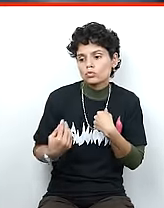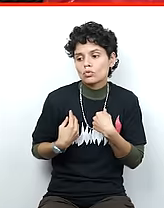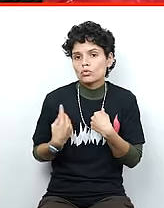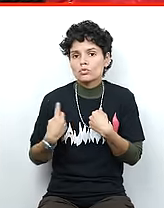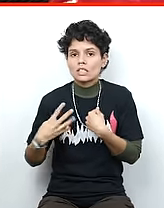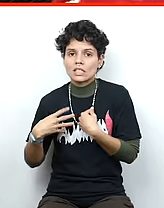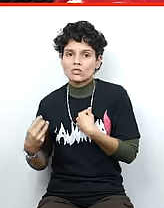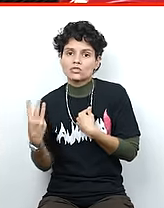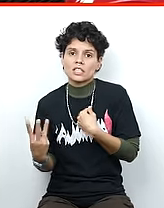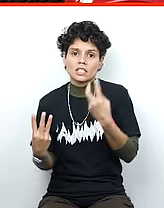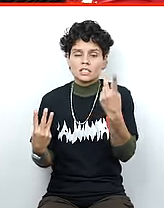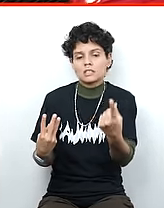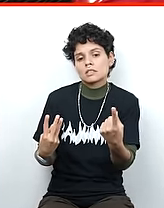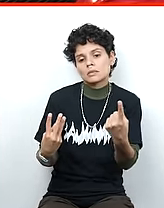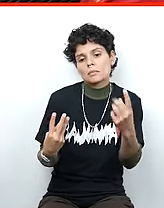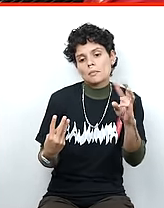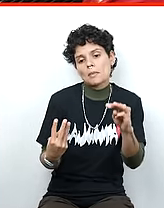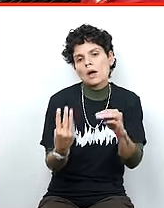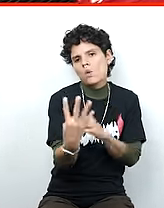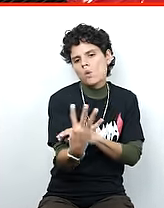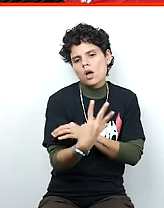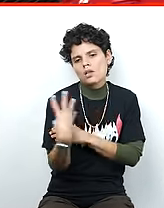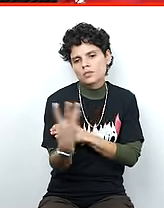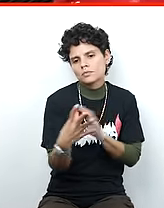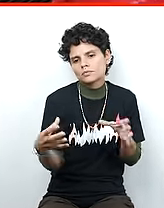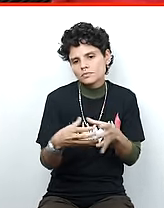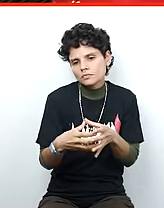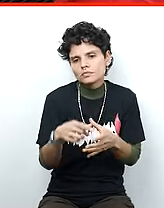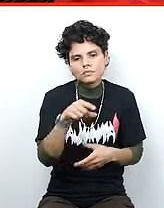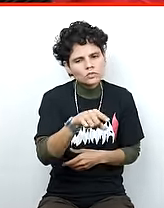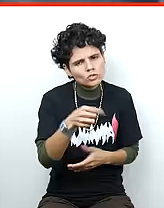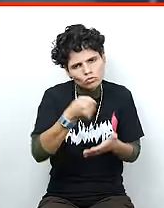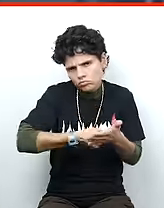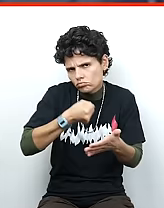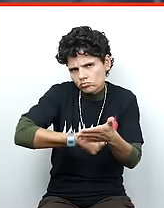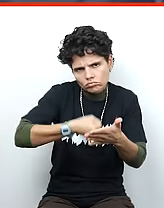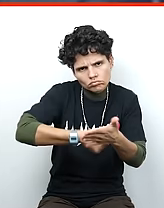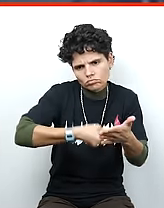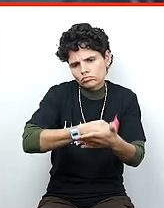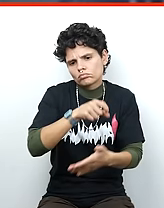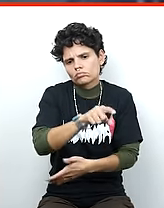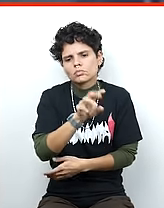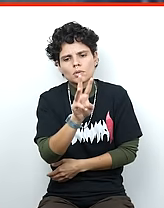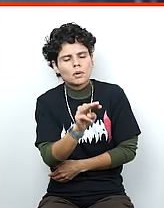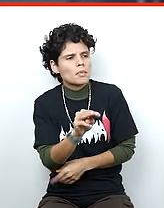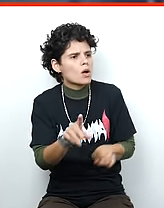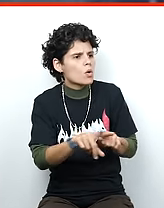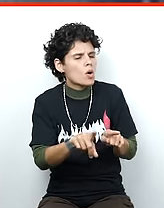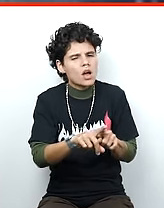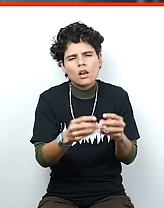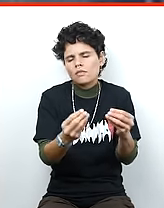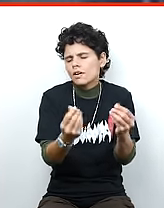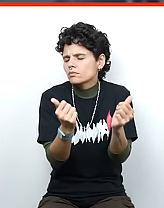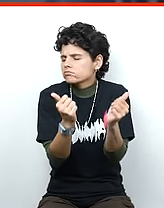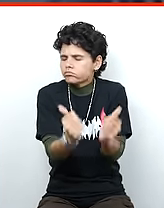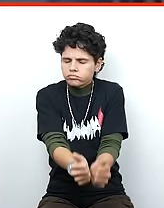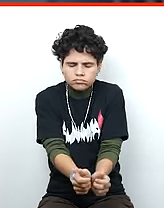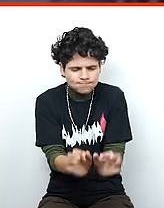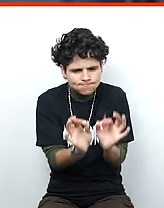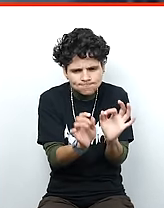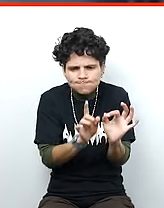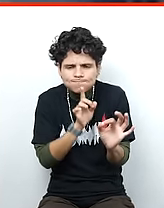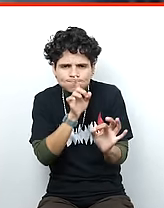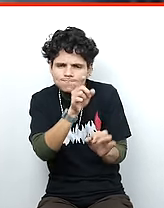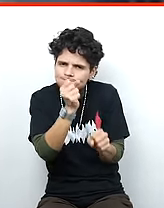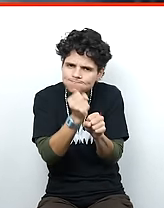hermano, 3. ¿Y tu mamá y...? Mi mamá... ¿Sola poniéndole el hombro? Sí, y mi mamá es una de las mamás pulentas porque